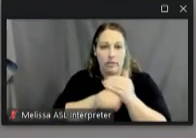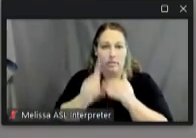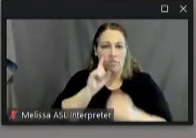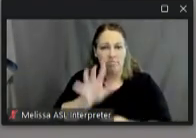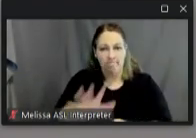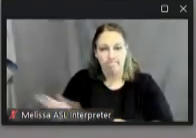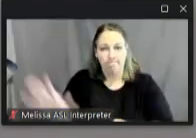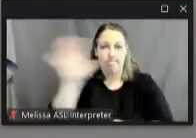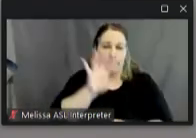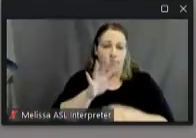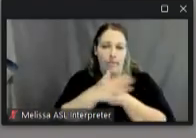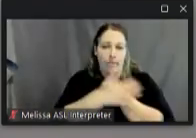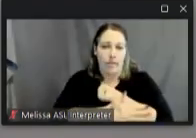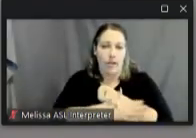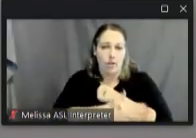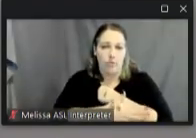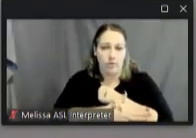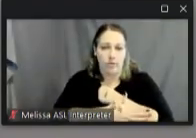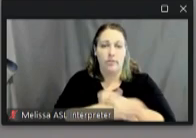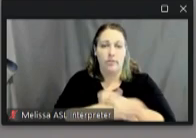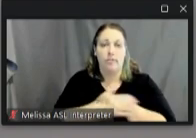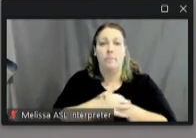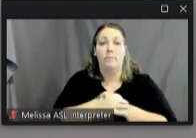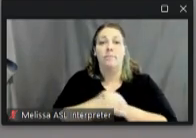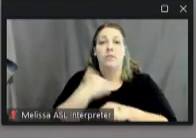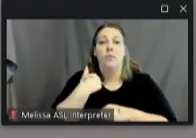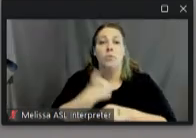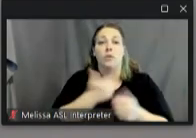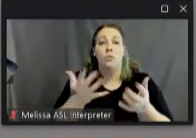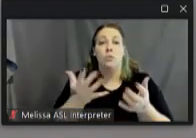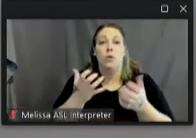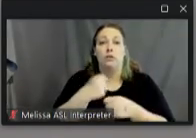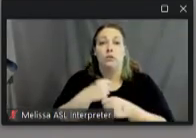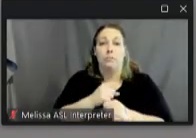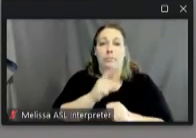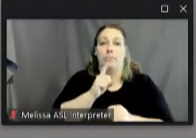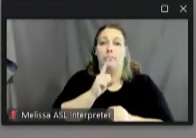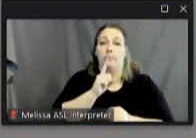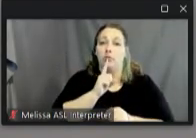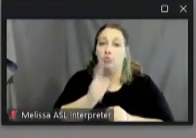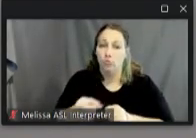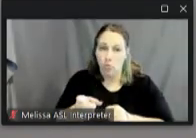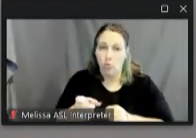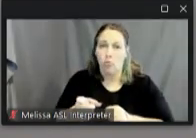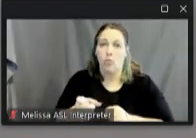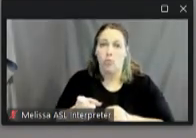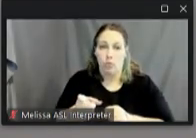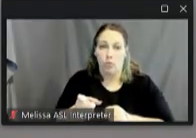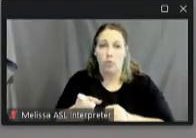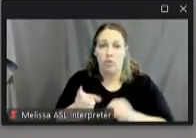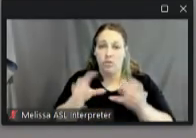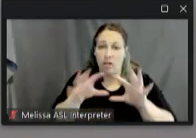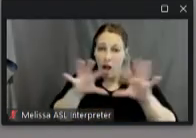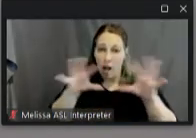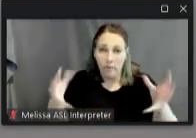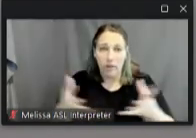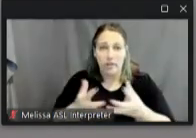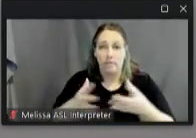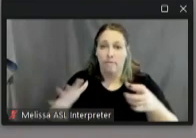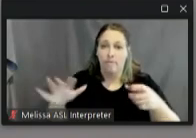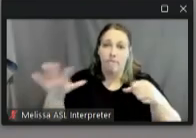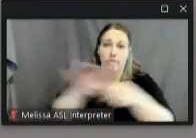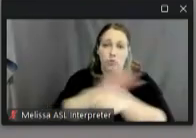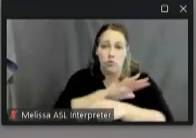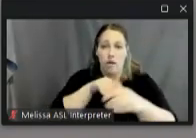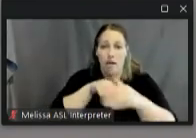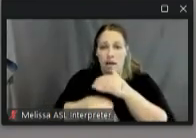integral sexual para toda la formación de competencias en cada una de las dependencias del Estado y en cada una de las instancias para